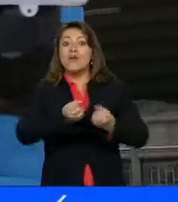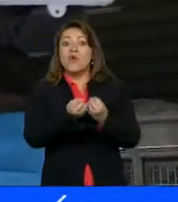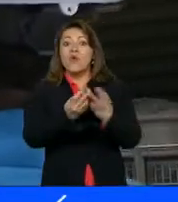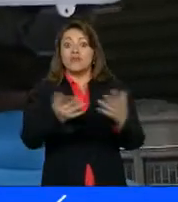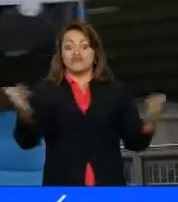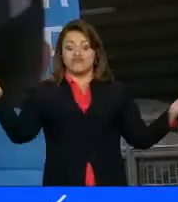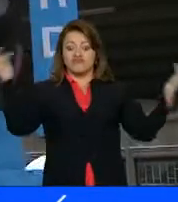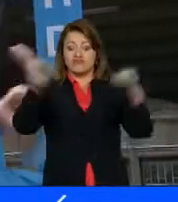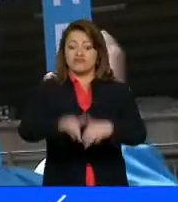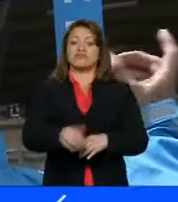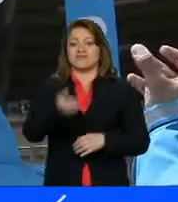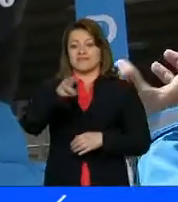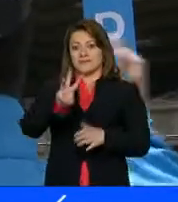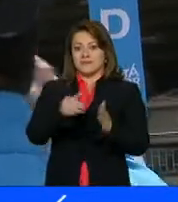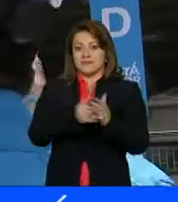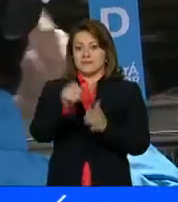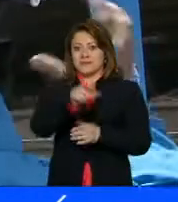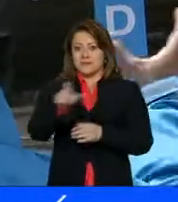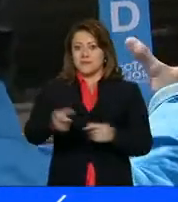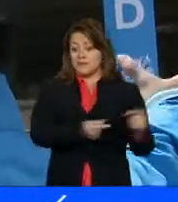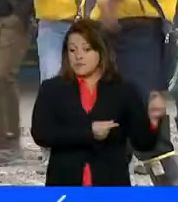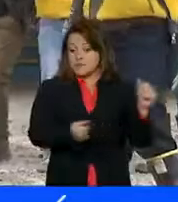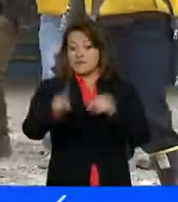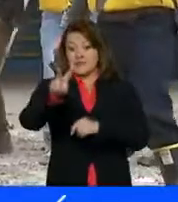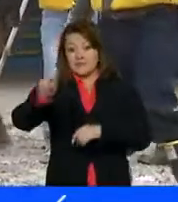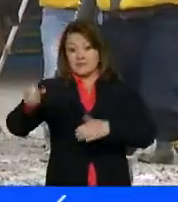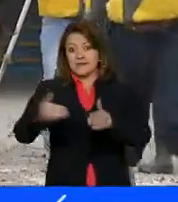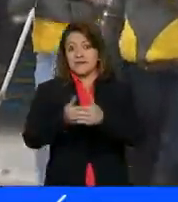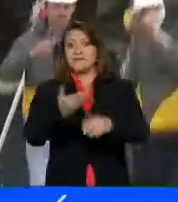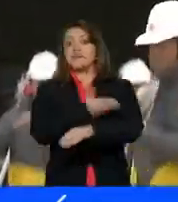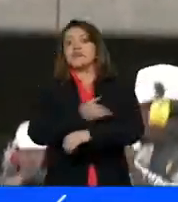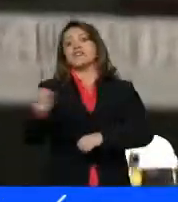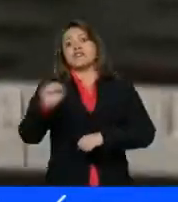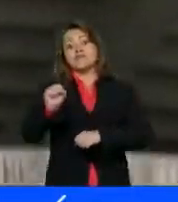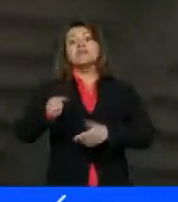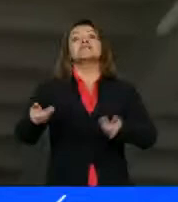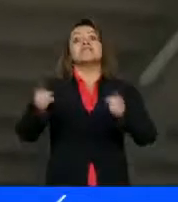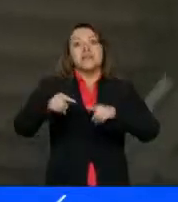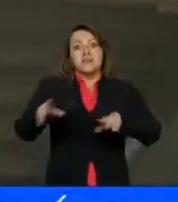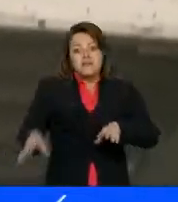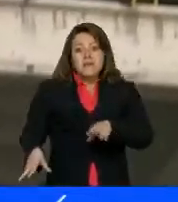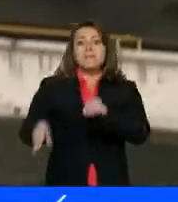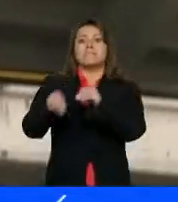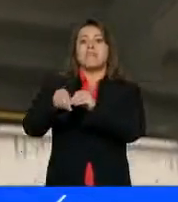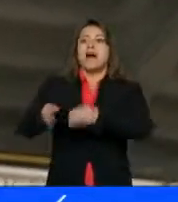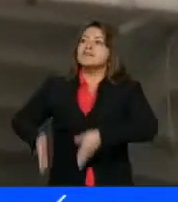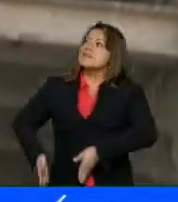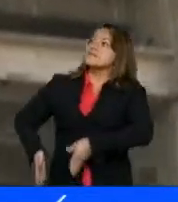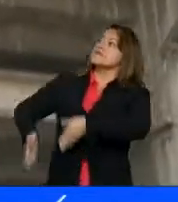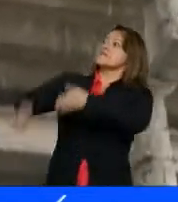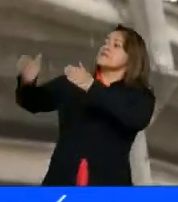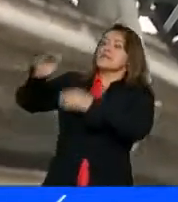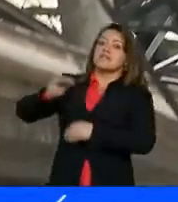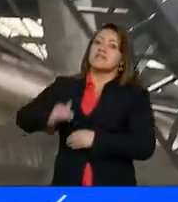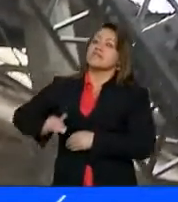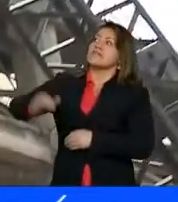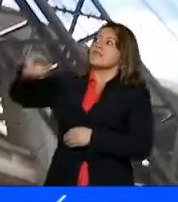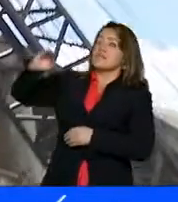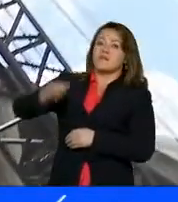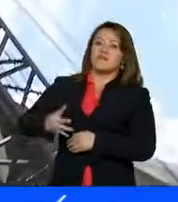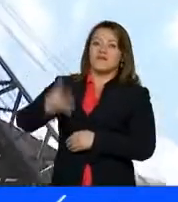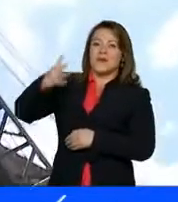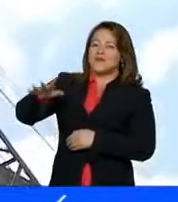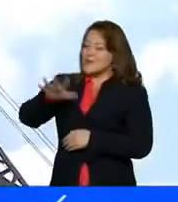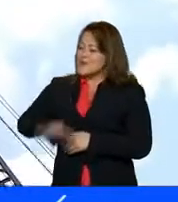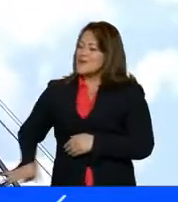obra, que cuenta con una inversión de 70.000 millones, incluye un nuevo edificio de 4 pisos con un área de 13.000 metros cuadrados que tendrá acceso